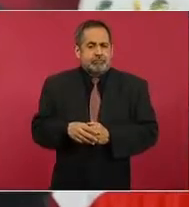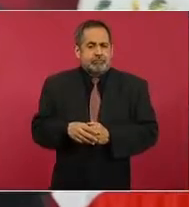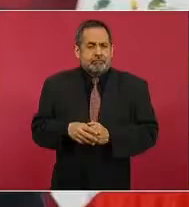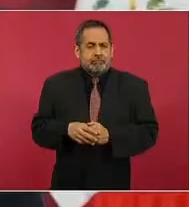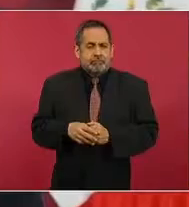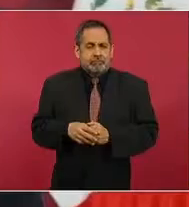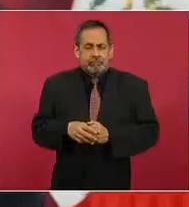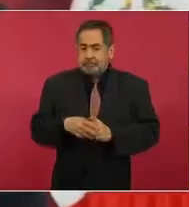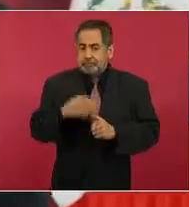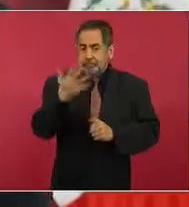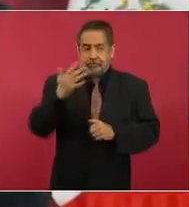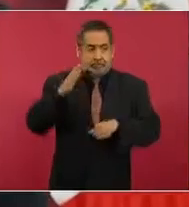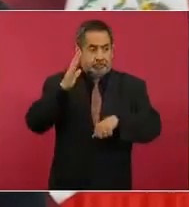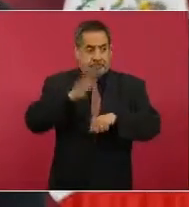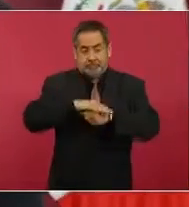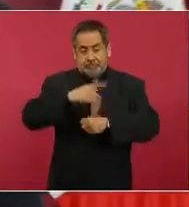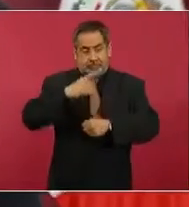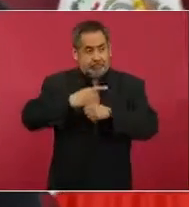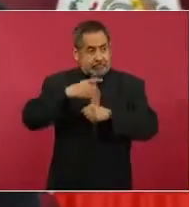más grandes,